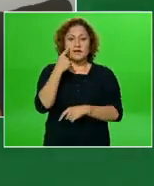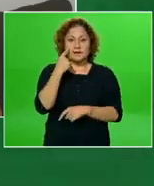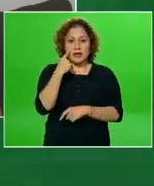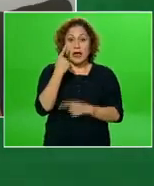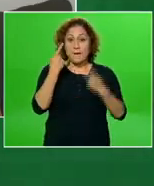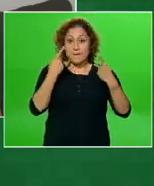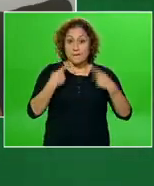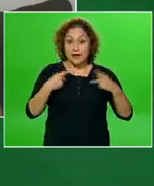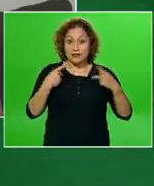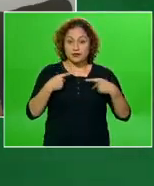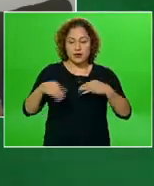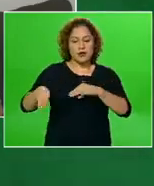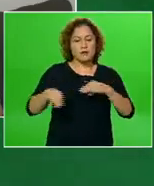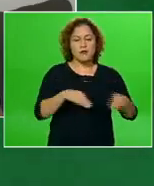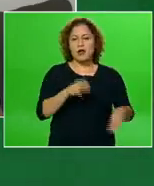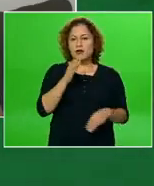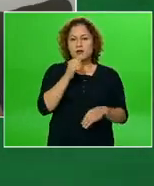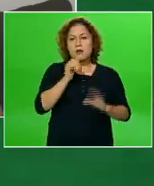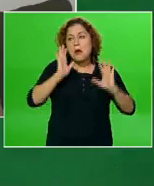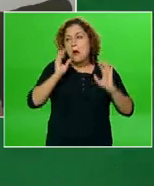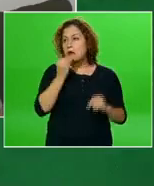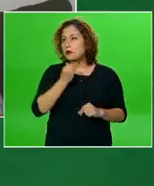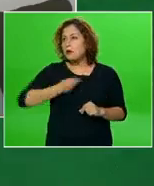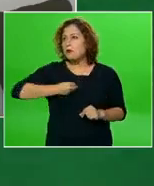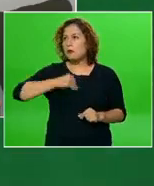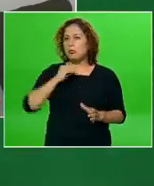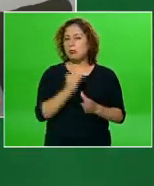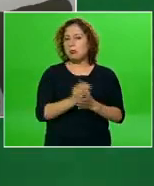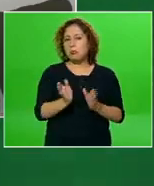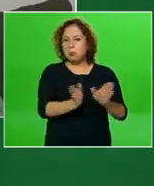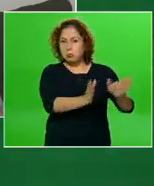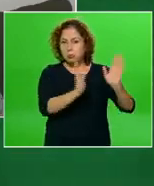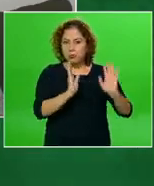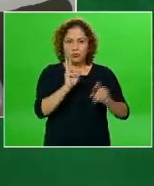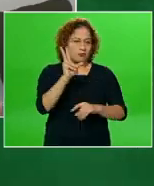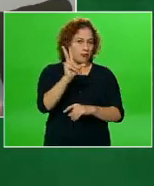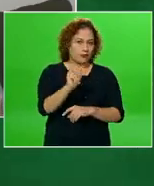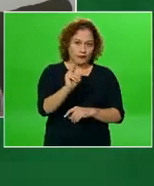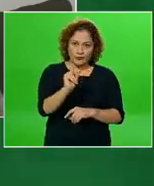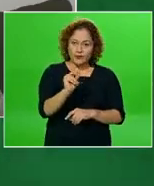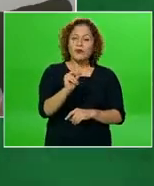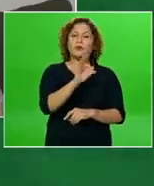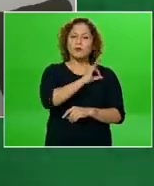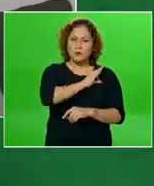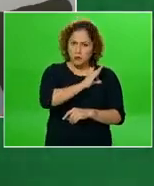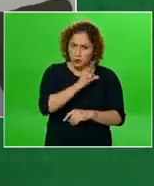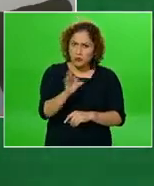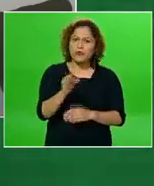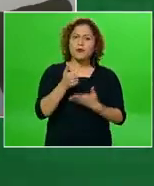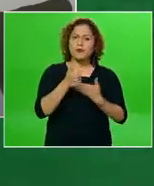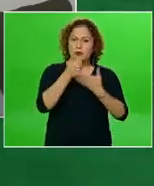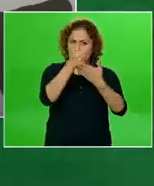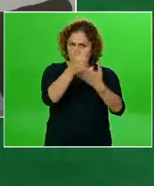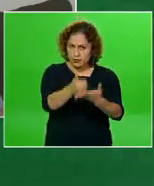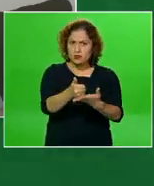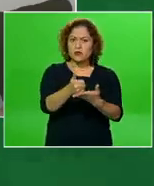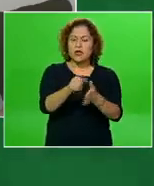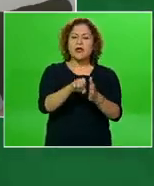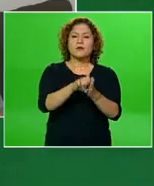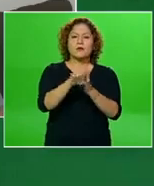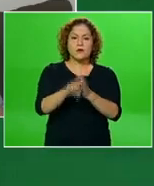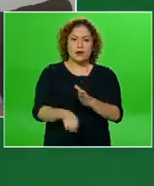personas que no pueden hacer el movimiento cultural tenemos que entender que hay movimiento tenemos más de 500